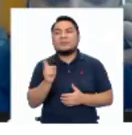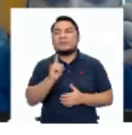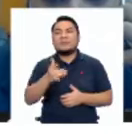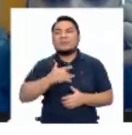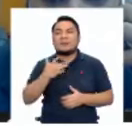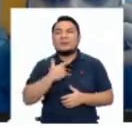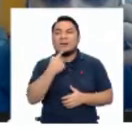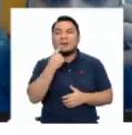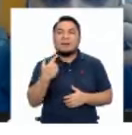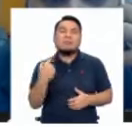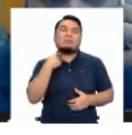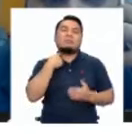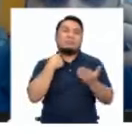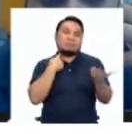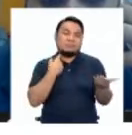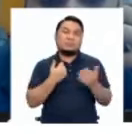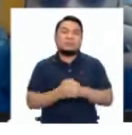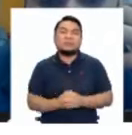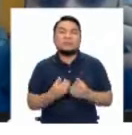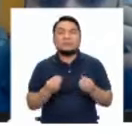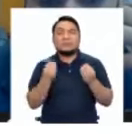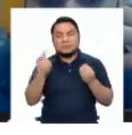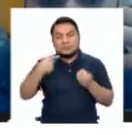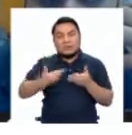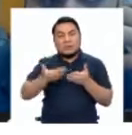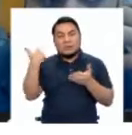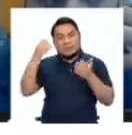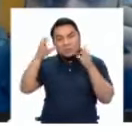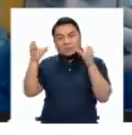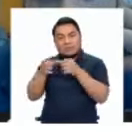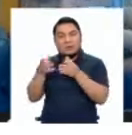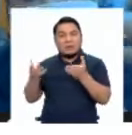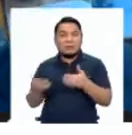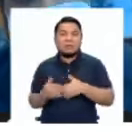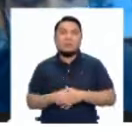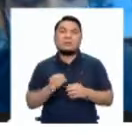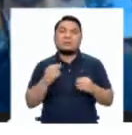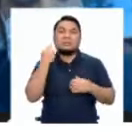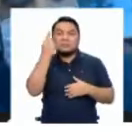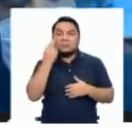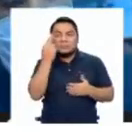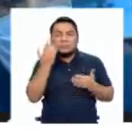no se siente involucrado, concernido con lo del anterior Congreso y por eso